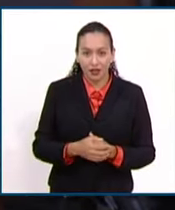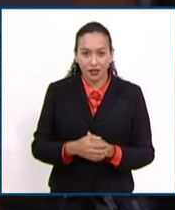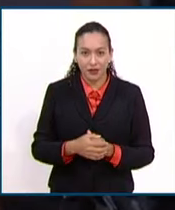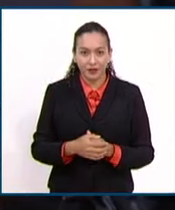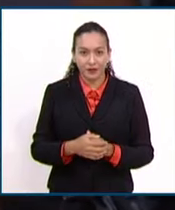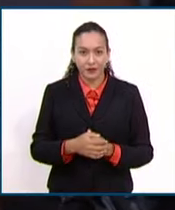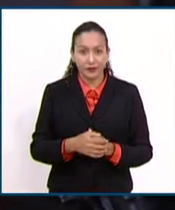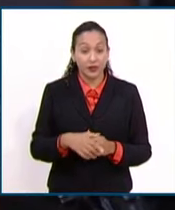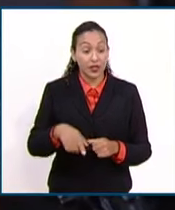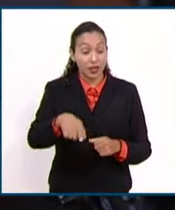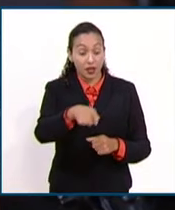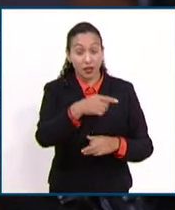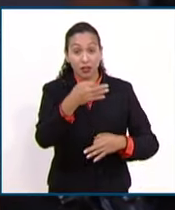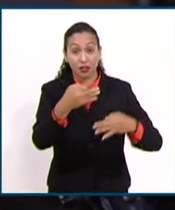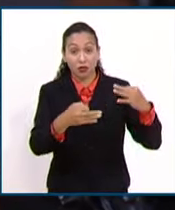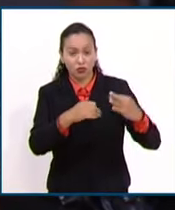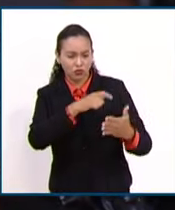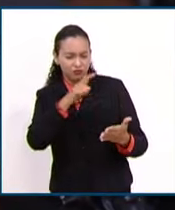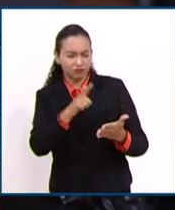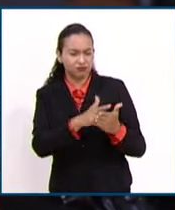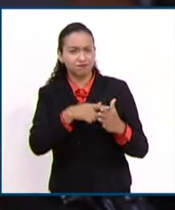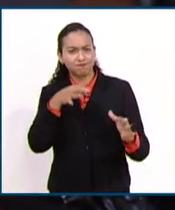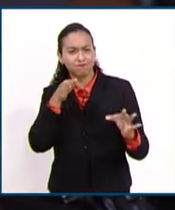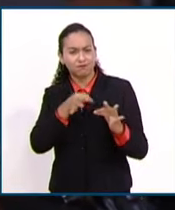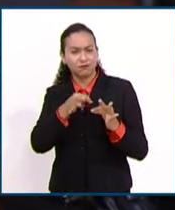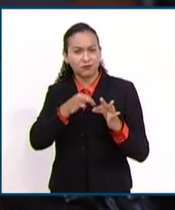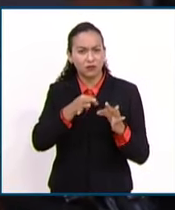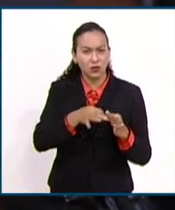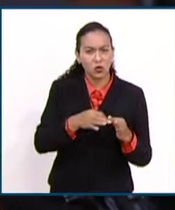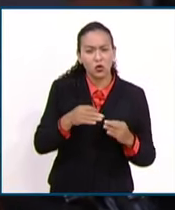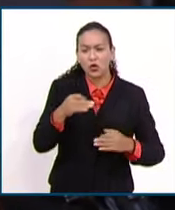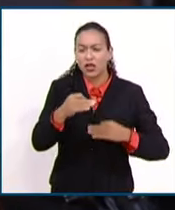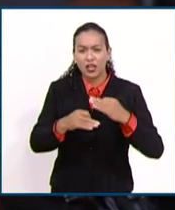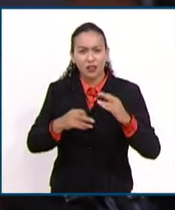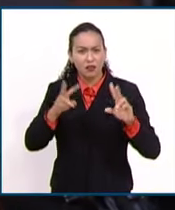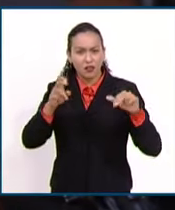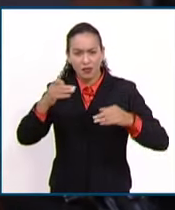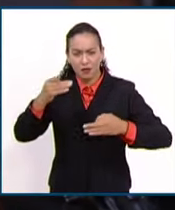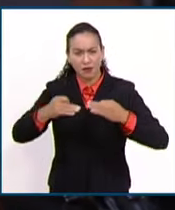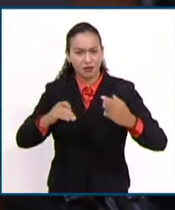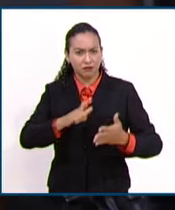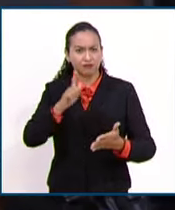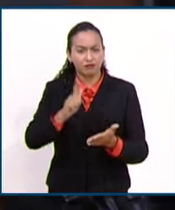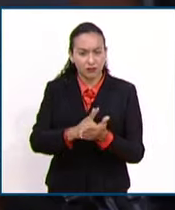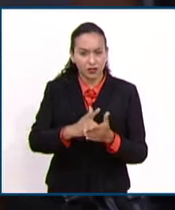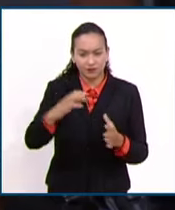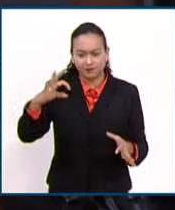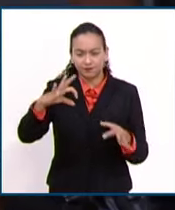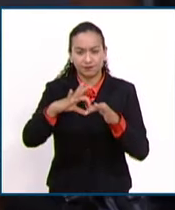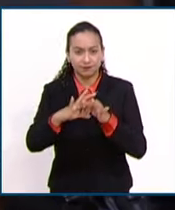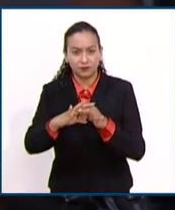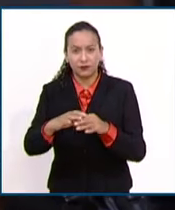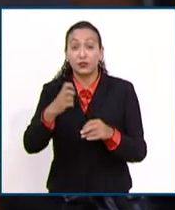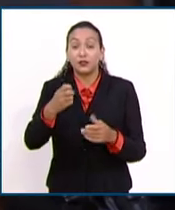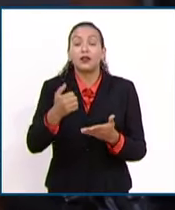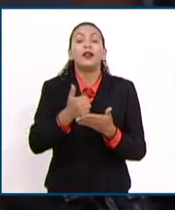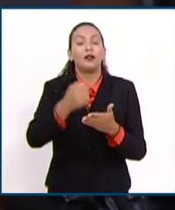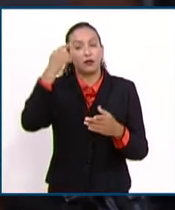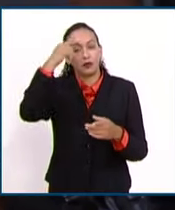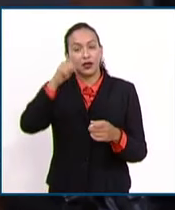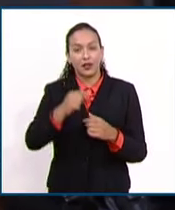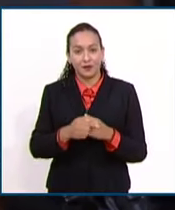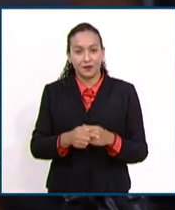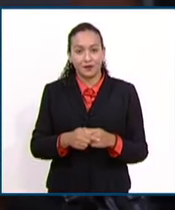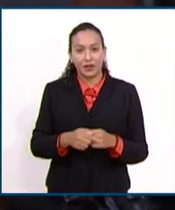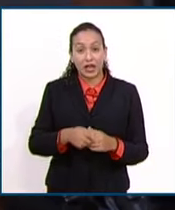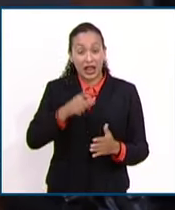circulan efectivamente las embarcaciones jurídicas, esto es, hacia la realidad